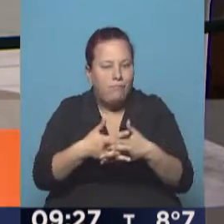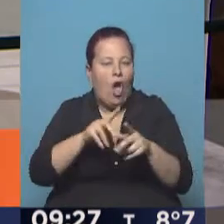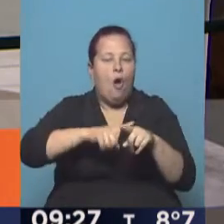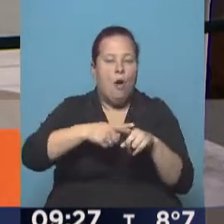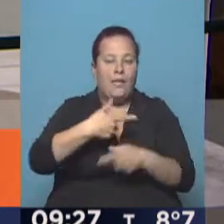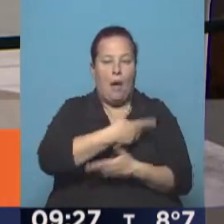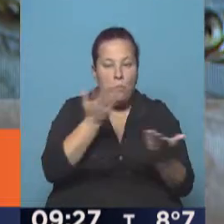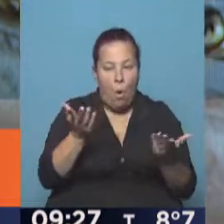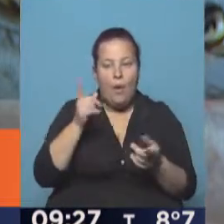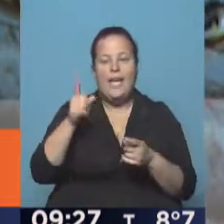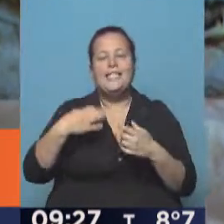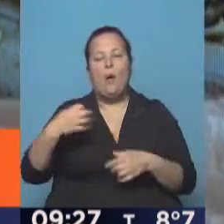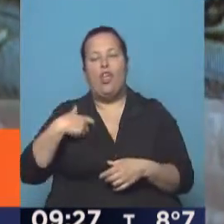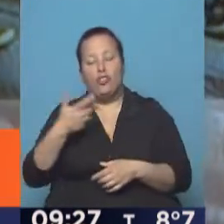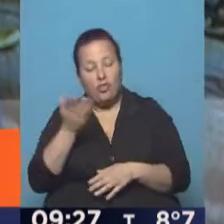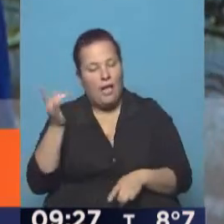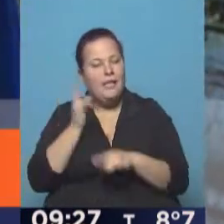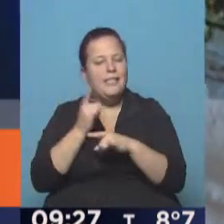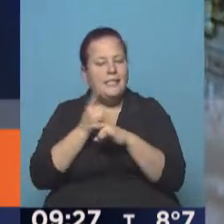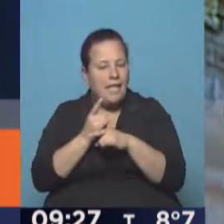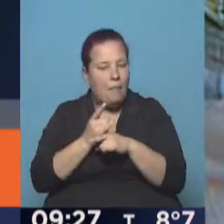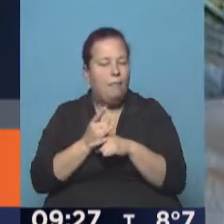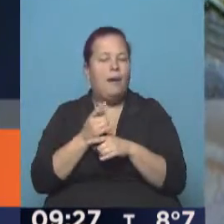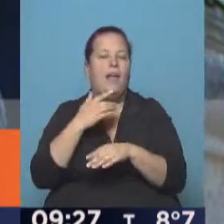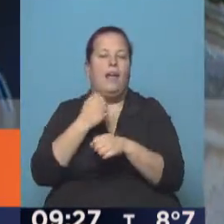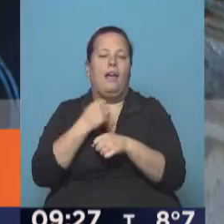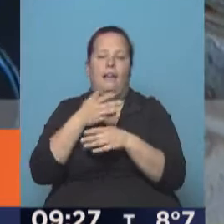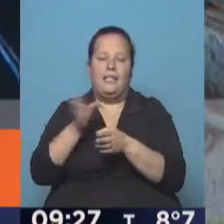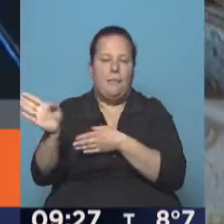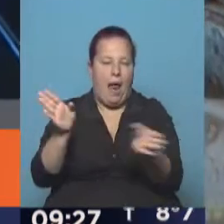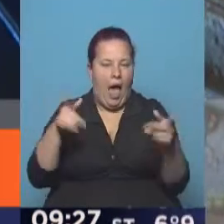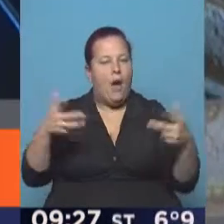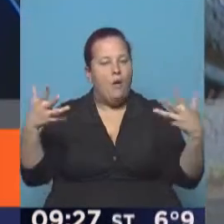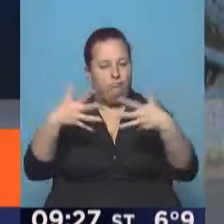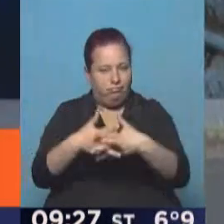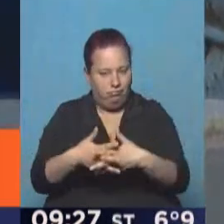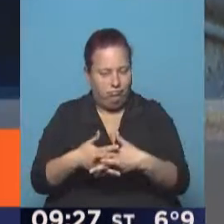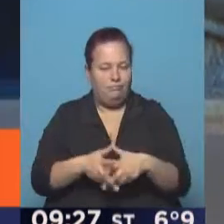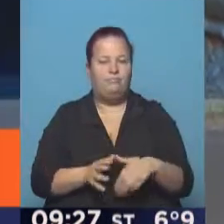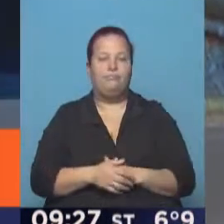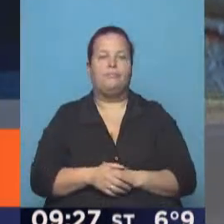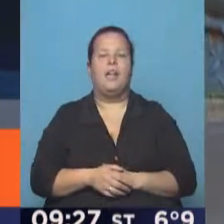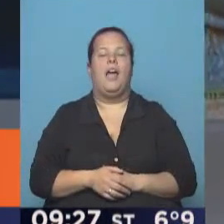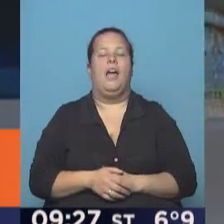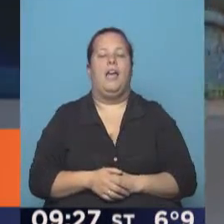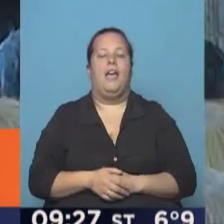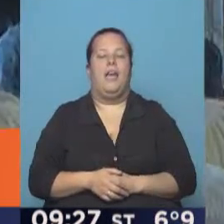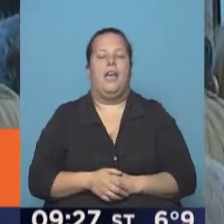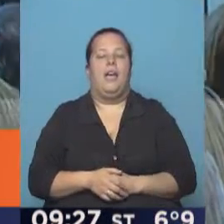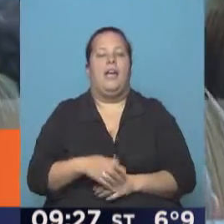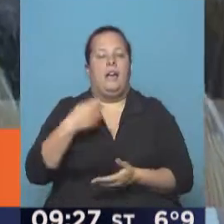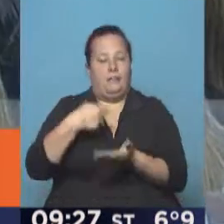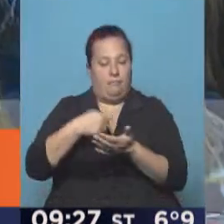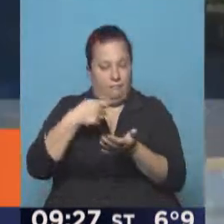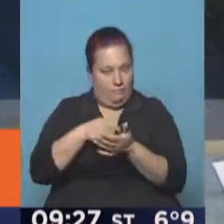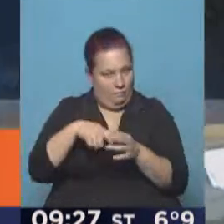políticas públicas y la seguridad social que siempre funcionaron por carriles separados, ¿no es cierto? Se ha